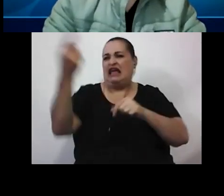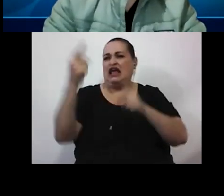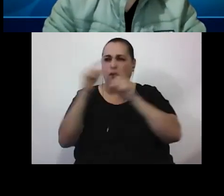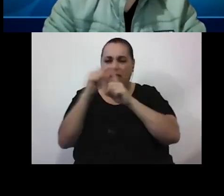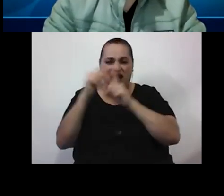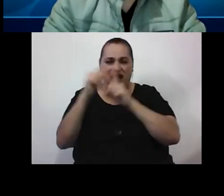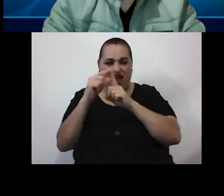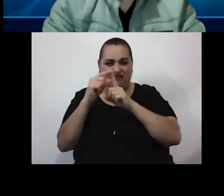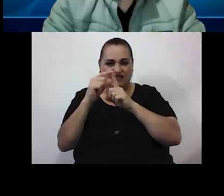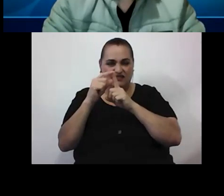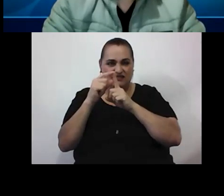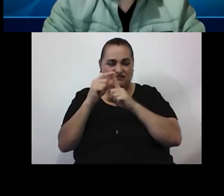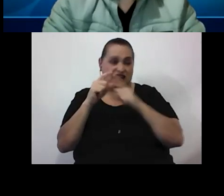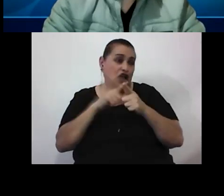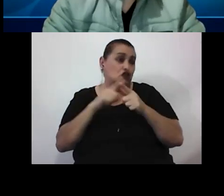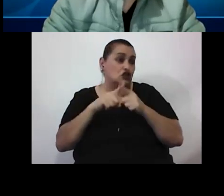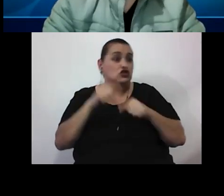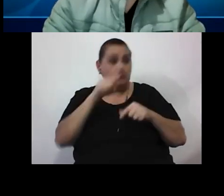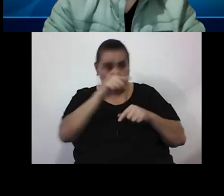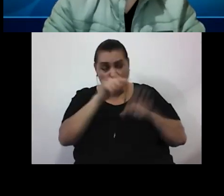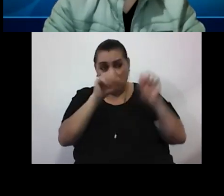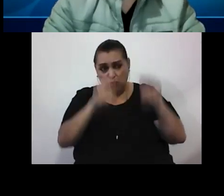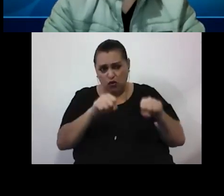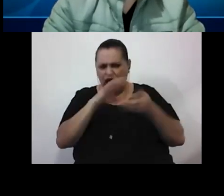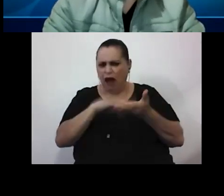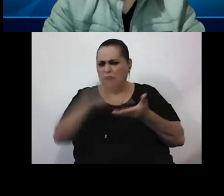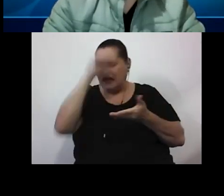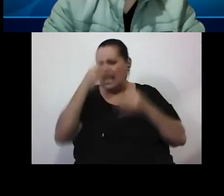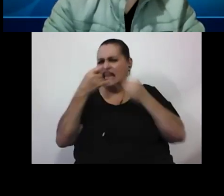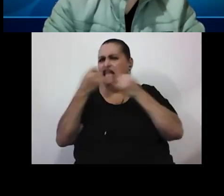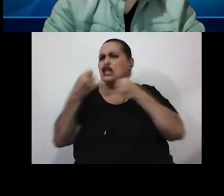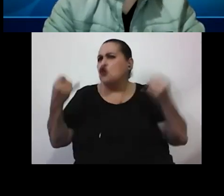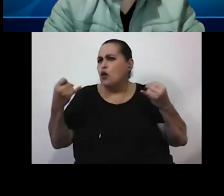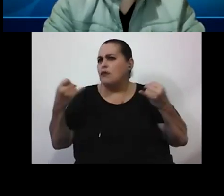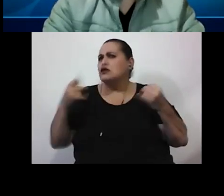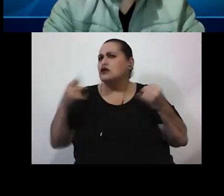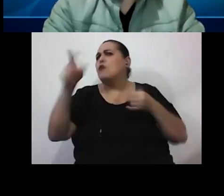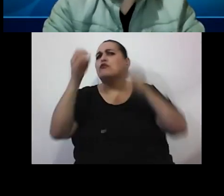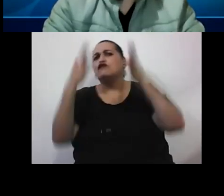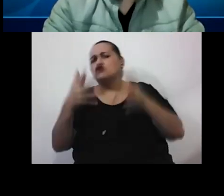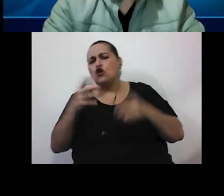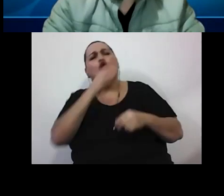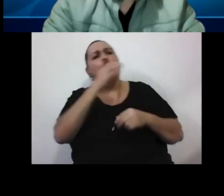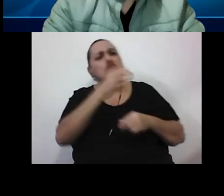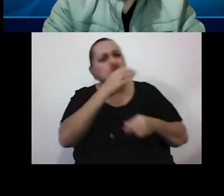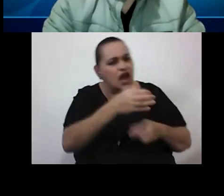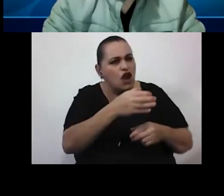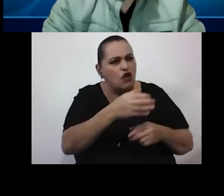usted otros idiomas si su profesor le da consejos, asesoría y le anima a intentarlo o le dice que nunca va a ser capaz de aprender?